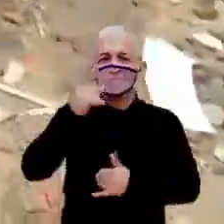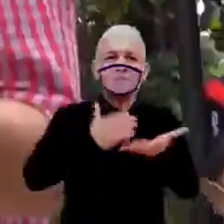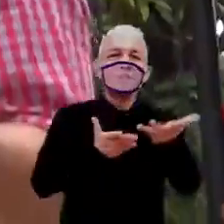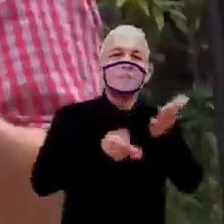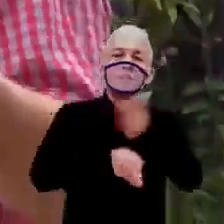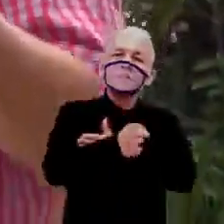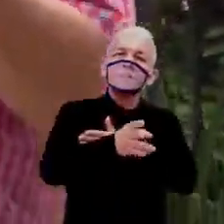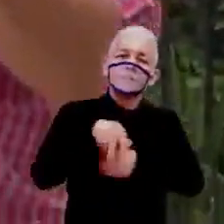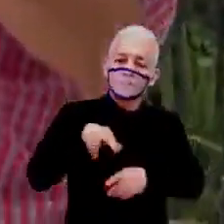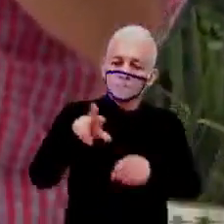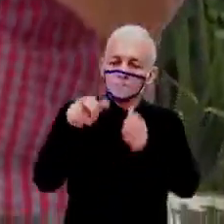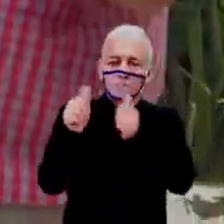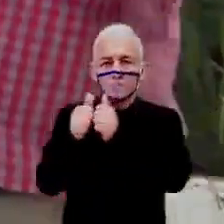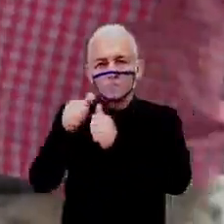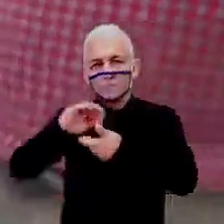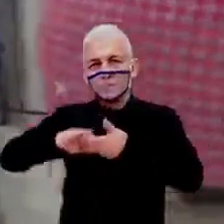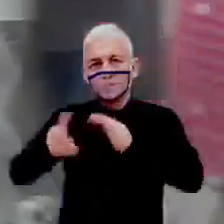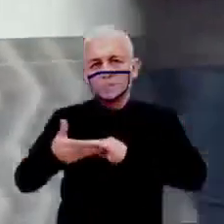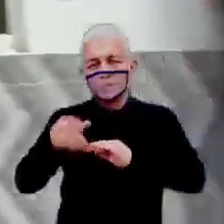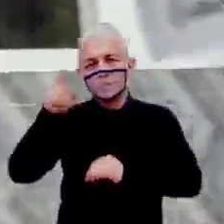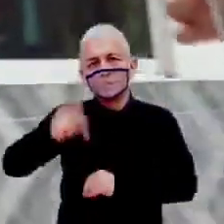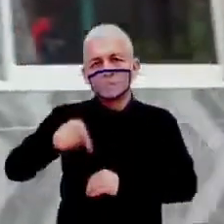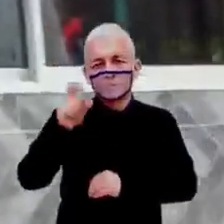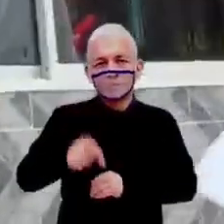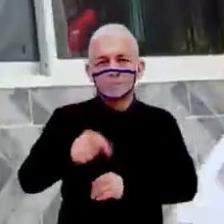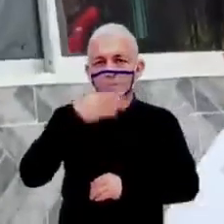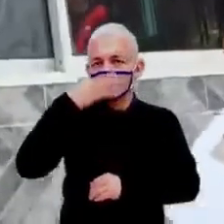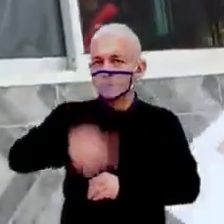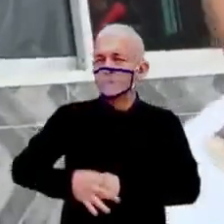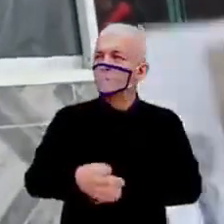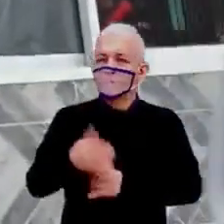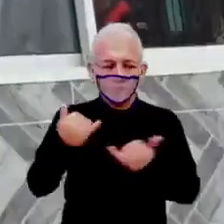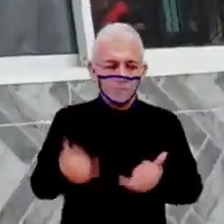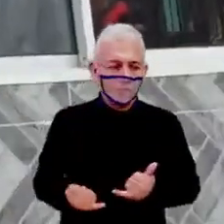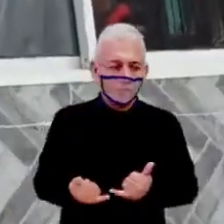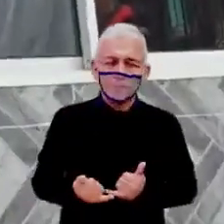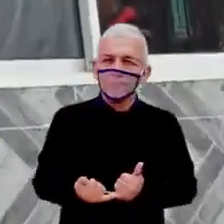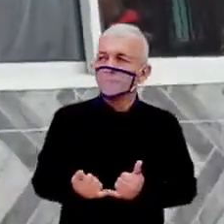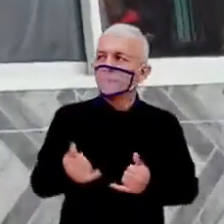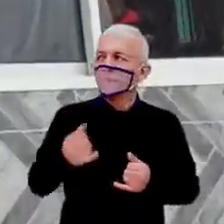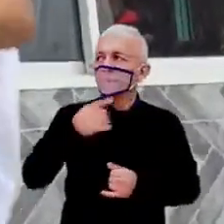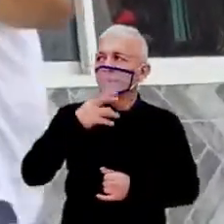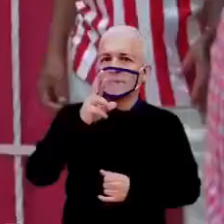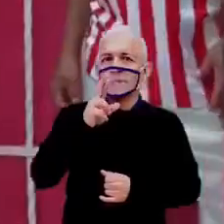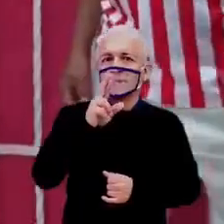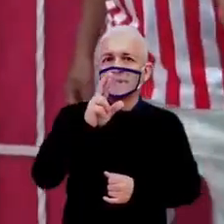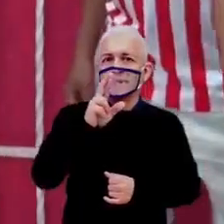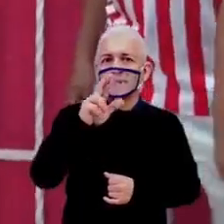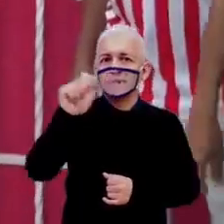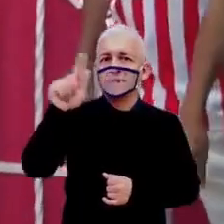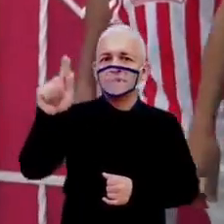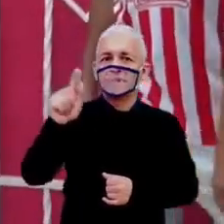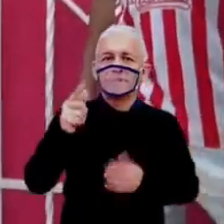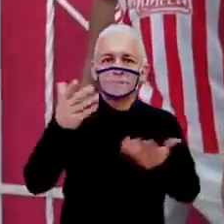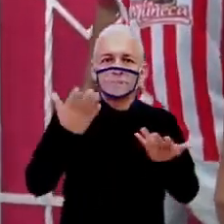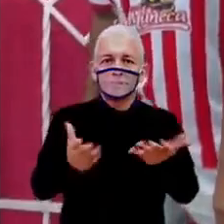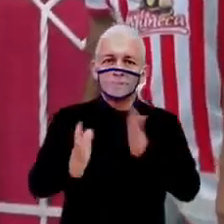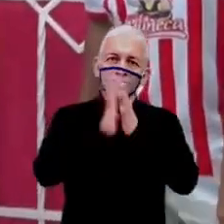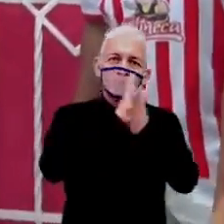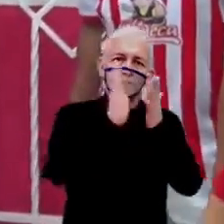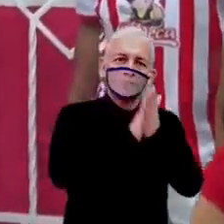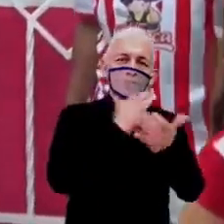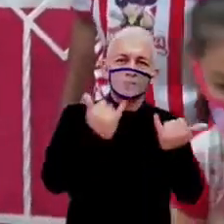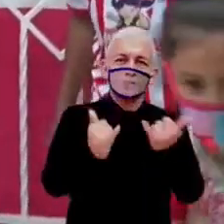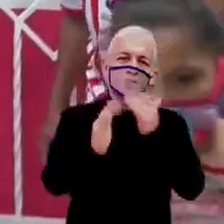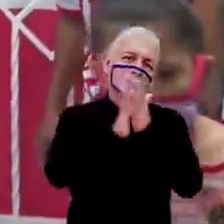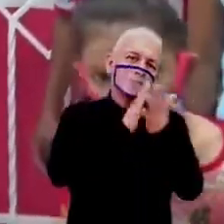con ellos, nos damos cuenta de sus necesidades y sus realidades. Así que, Rafa, la verdad, cuéntanos cómo se